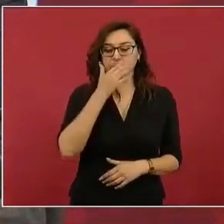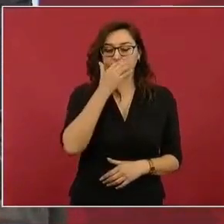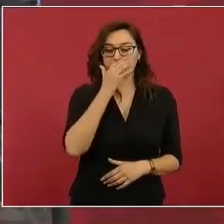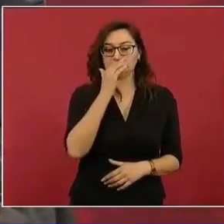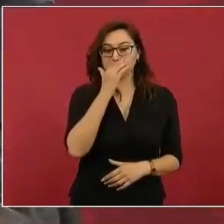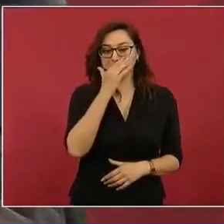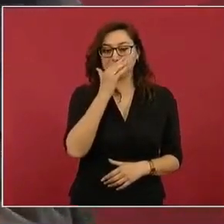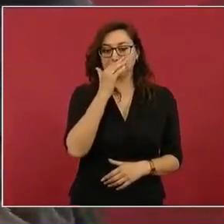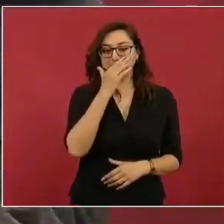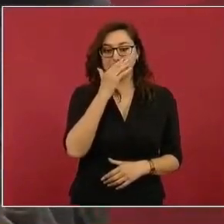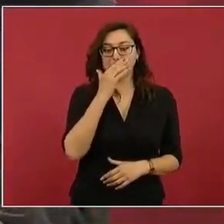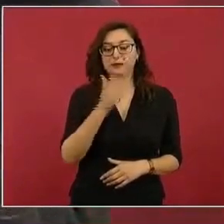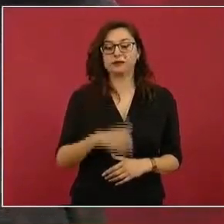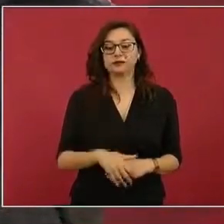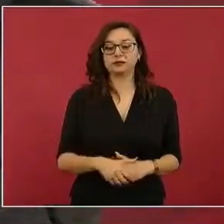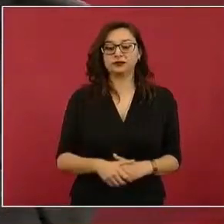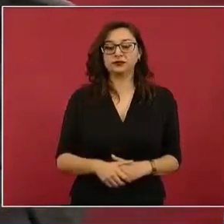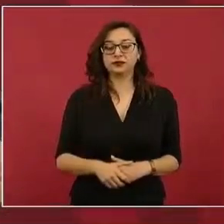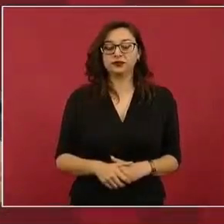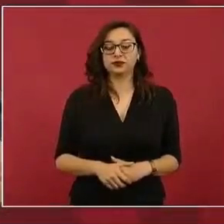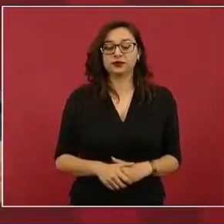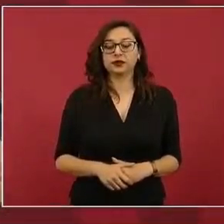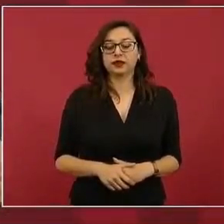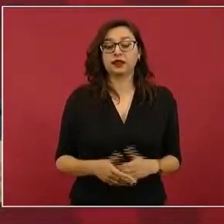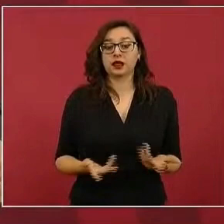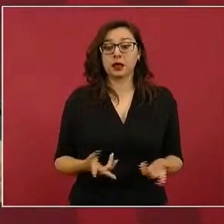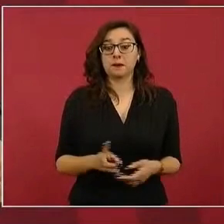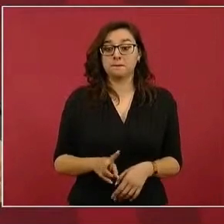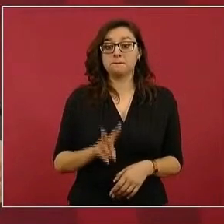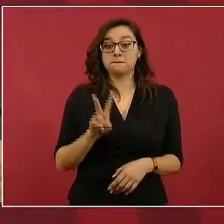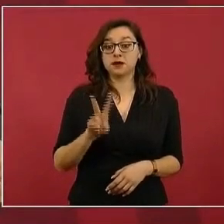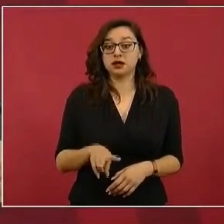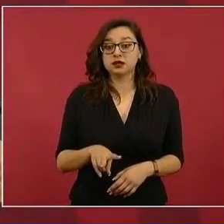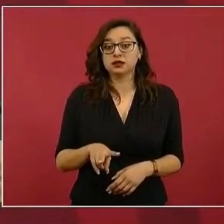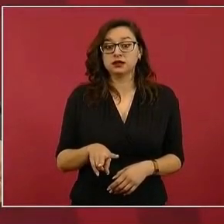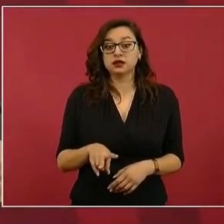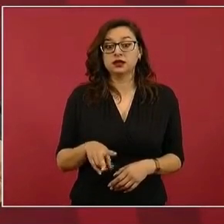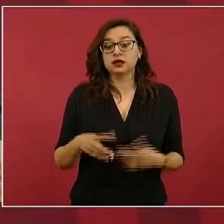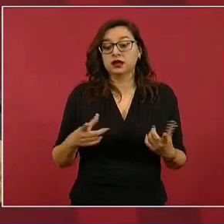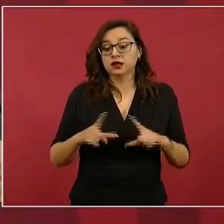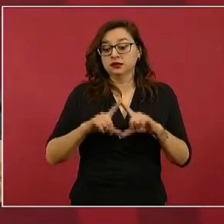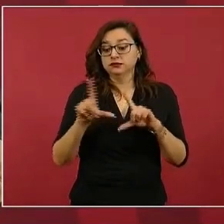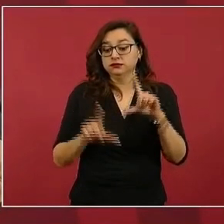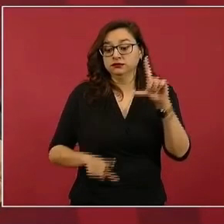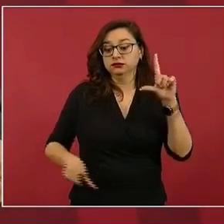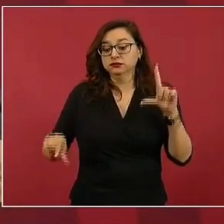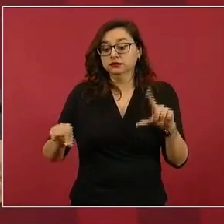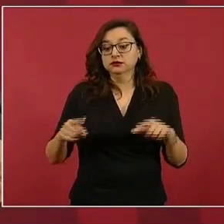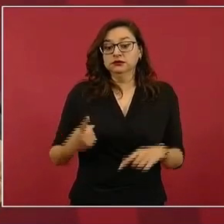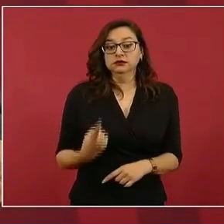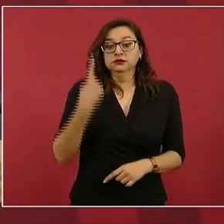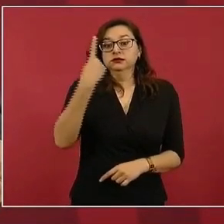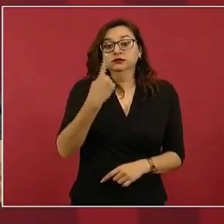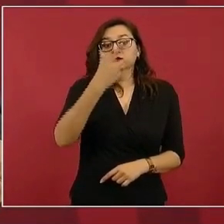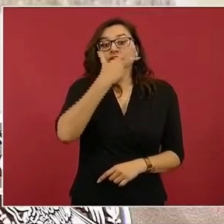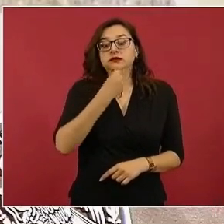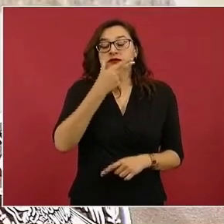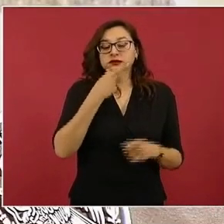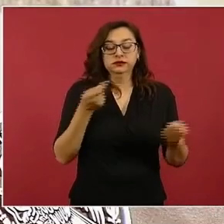México, como lo escribió el maestro González Pedrer, era país de un solo hombre.